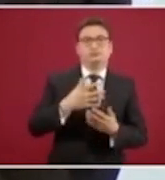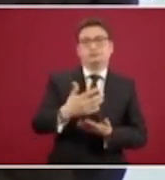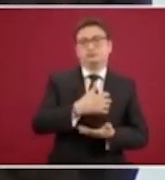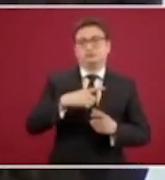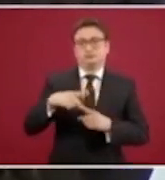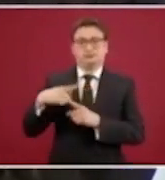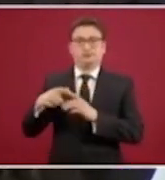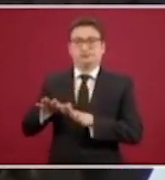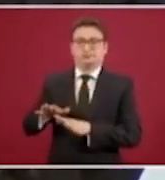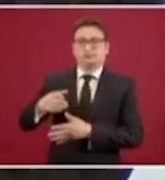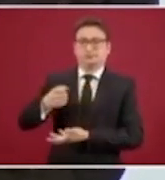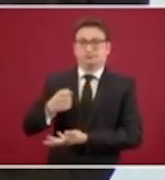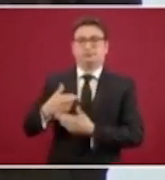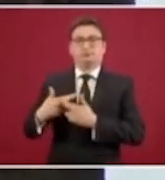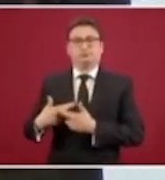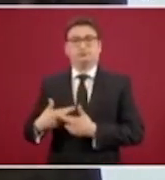estamos